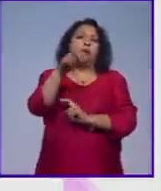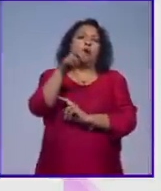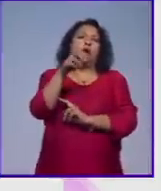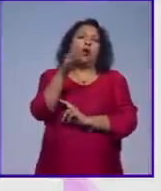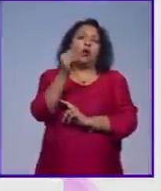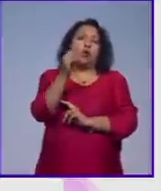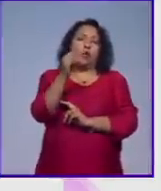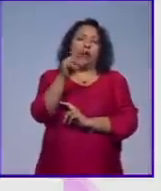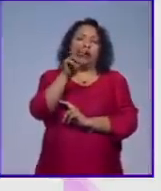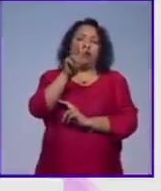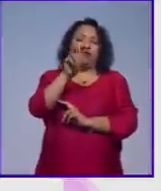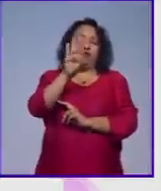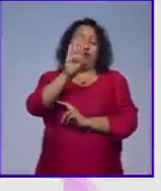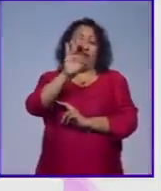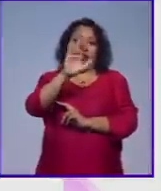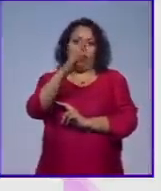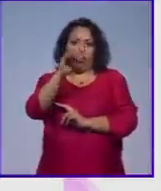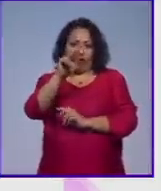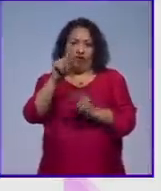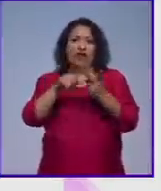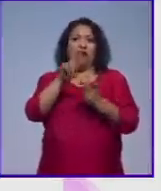Beethoven,